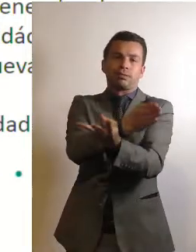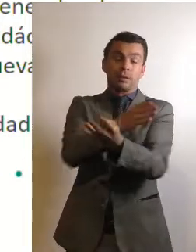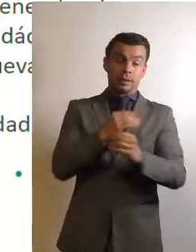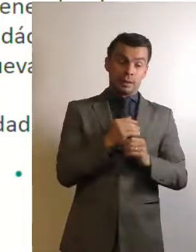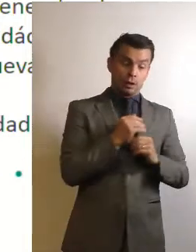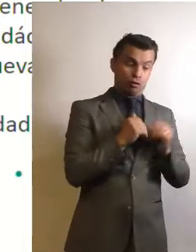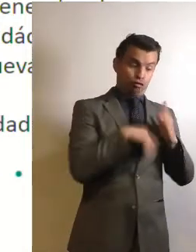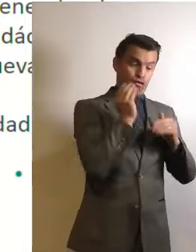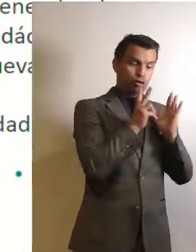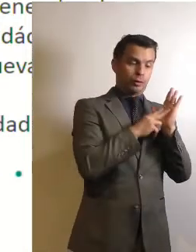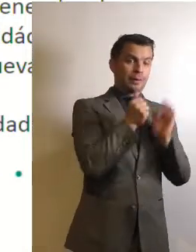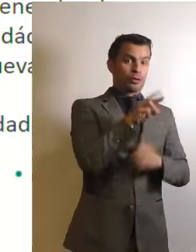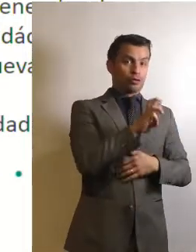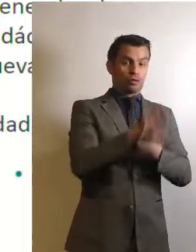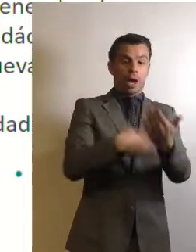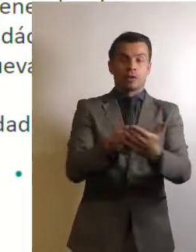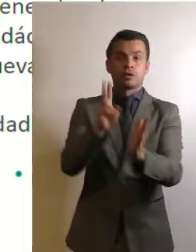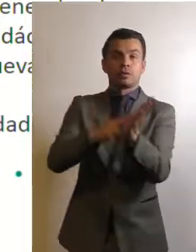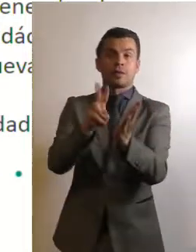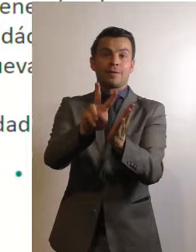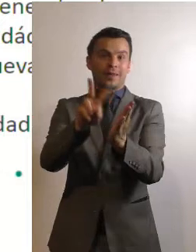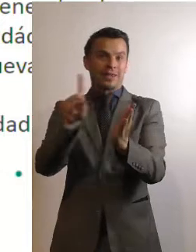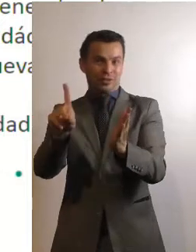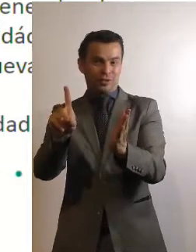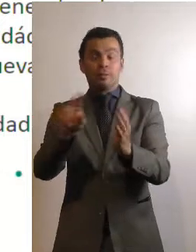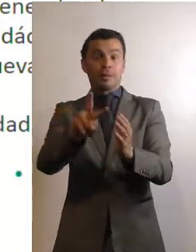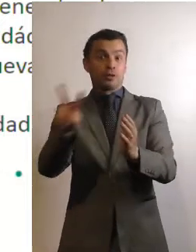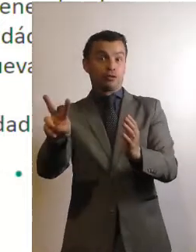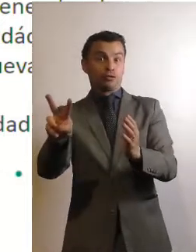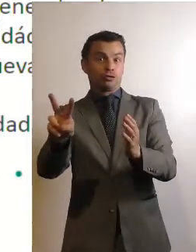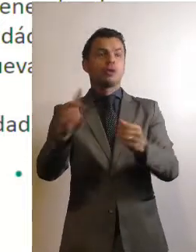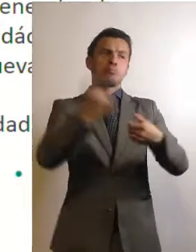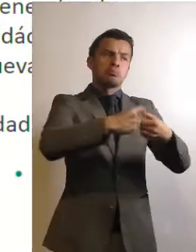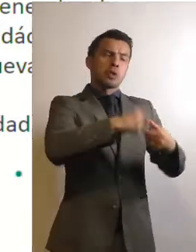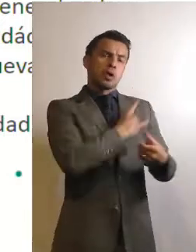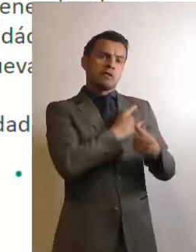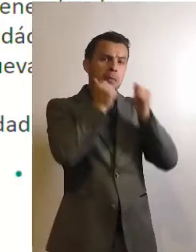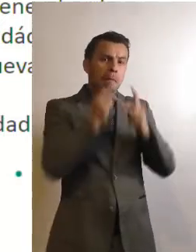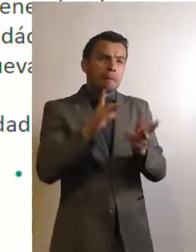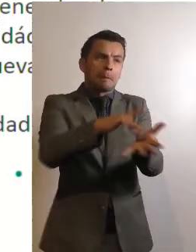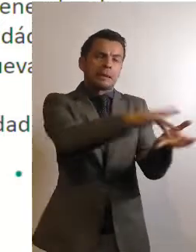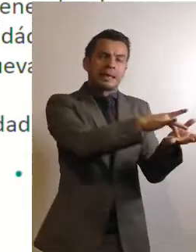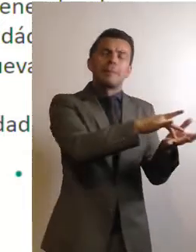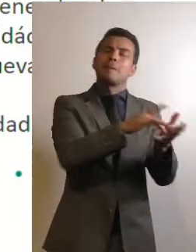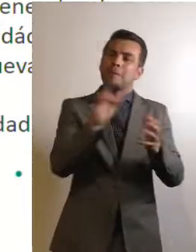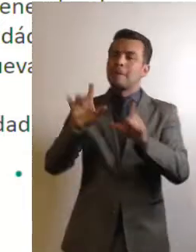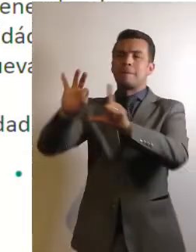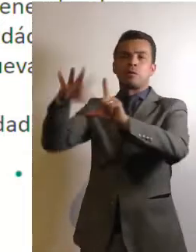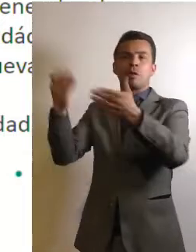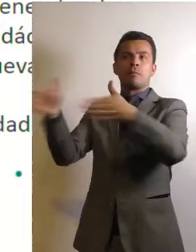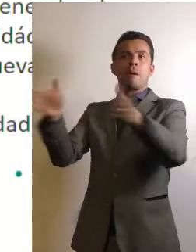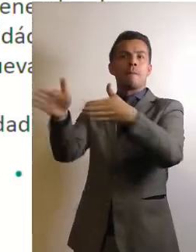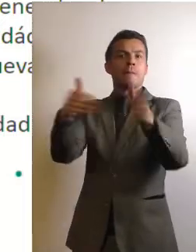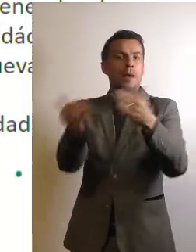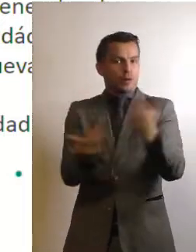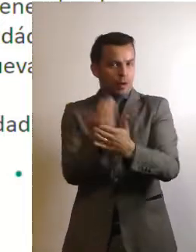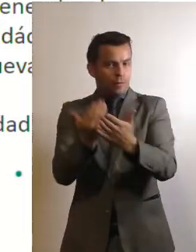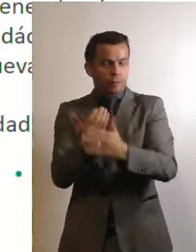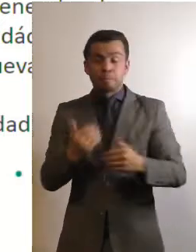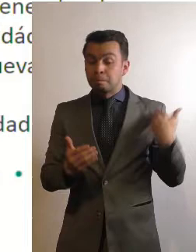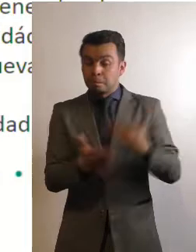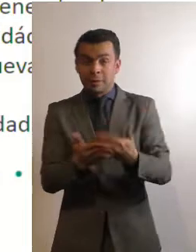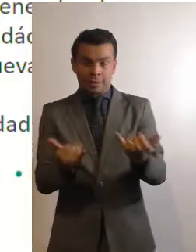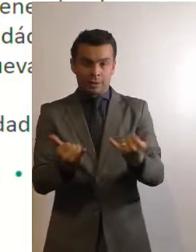al 2022 y es así como hemos venido trabajando entonces para este año, pues el año pasado,